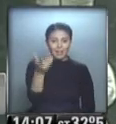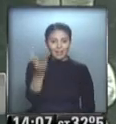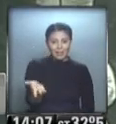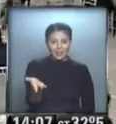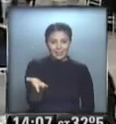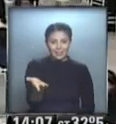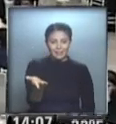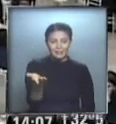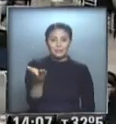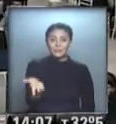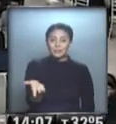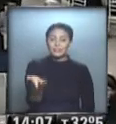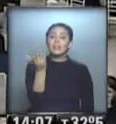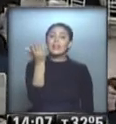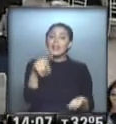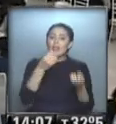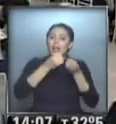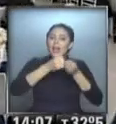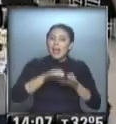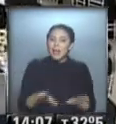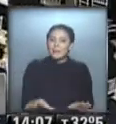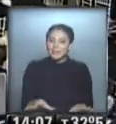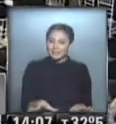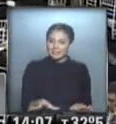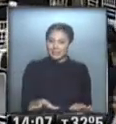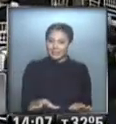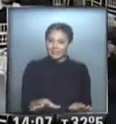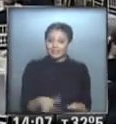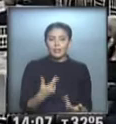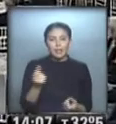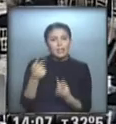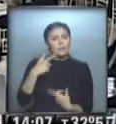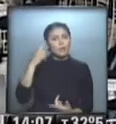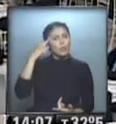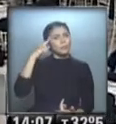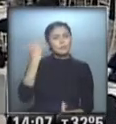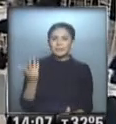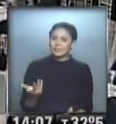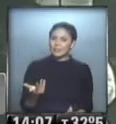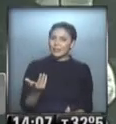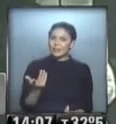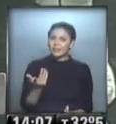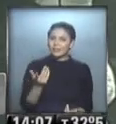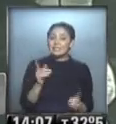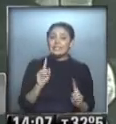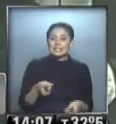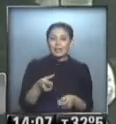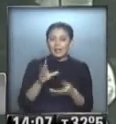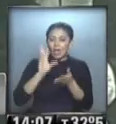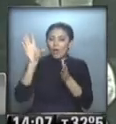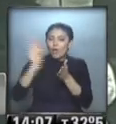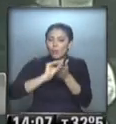el autor de esta iniciativa, el que nos trajo la idea, el que construyó la